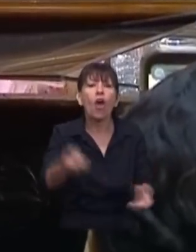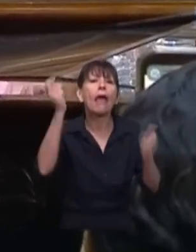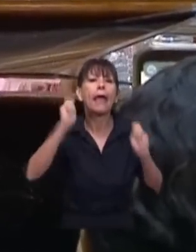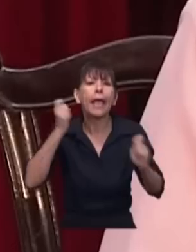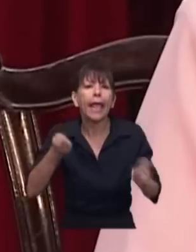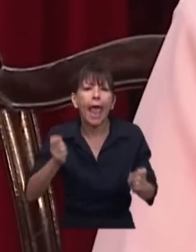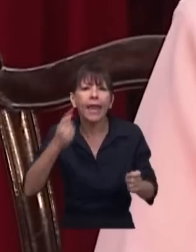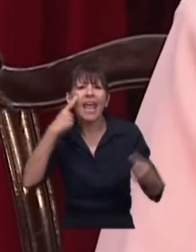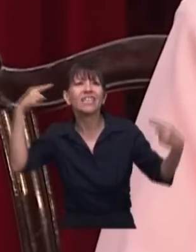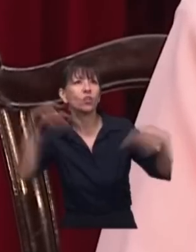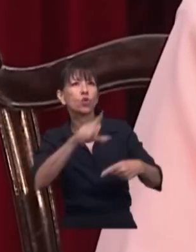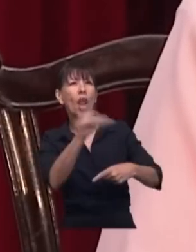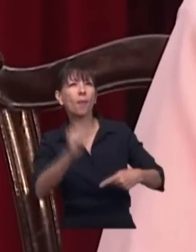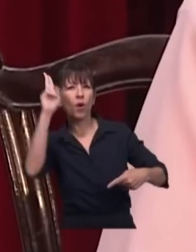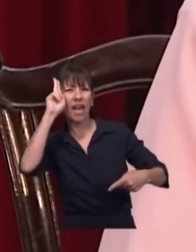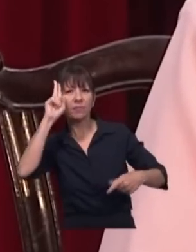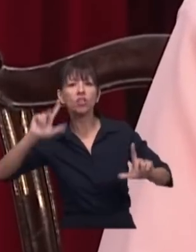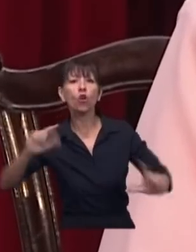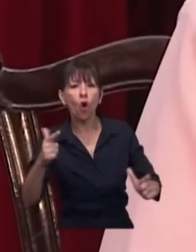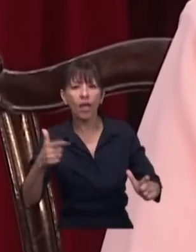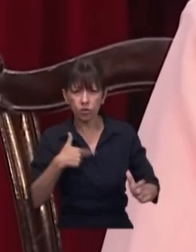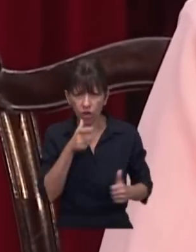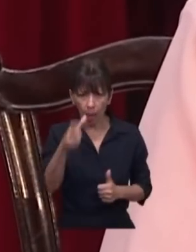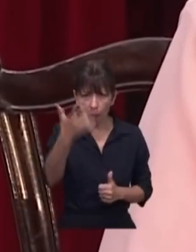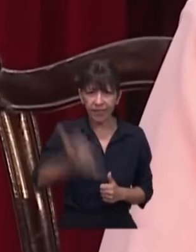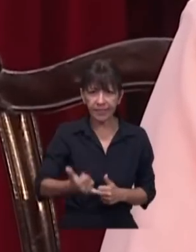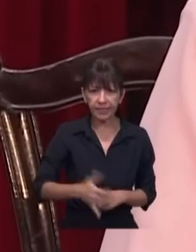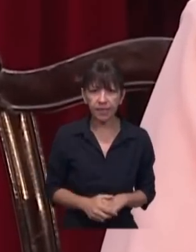las instituciones republicanas? Tengo respuesta.